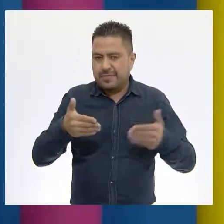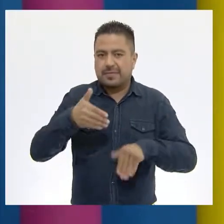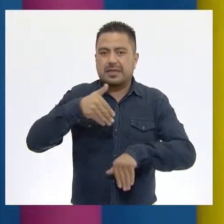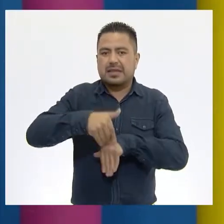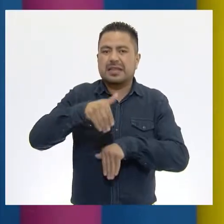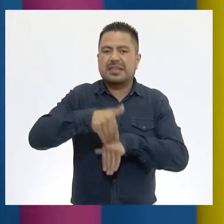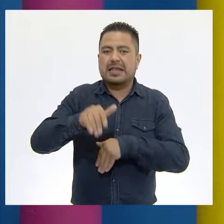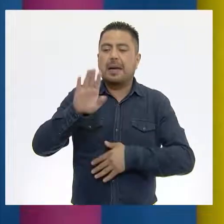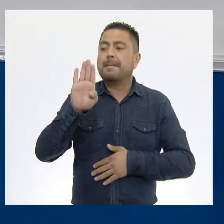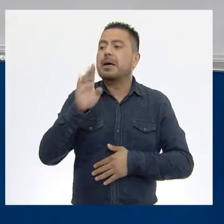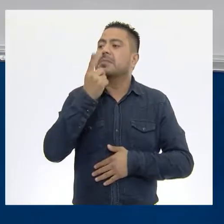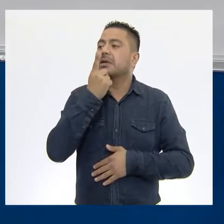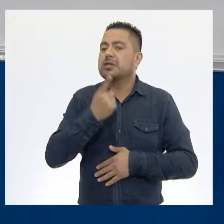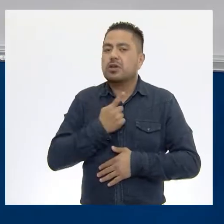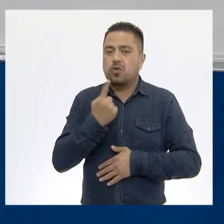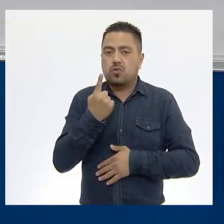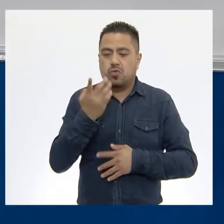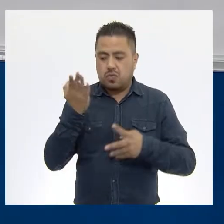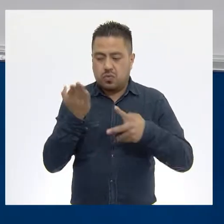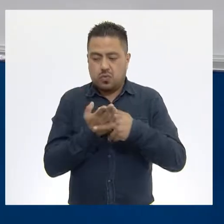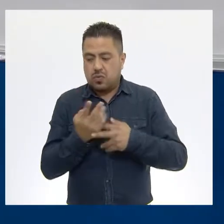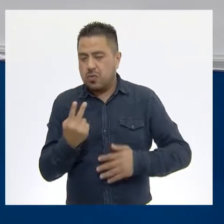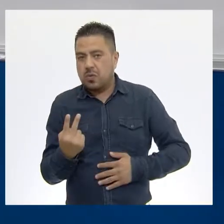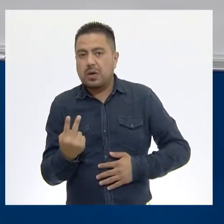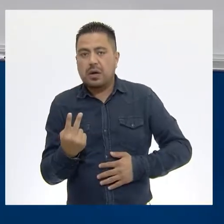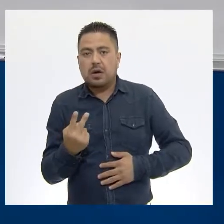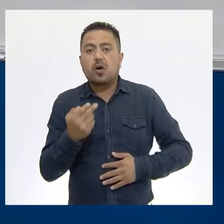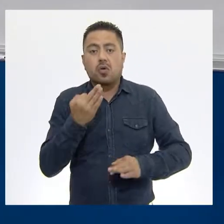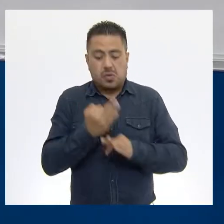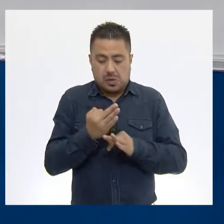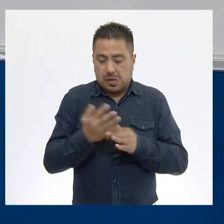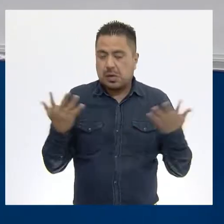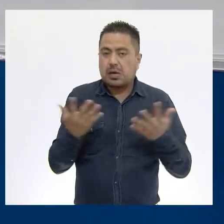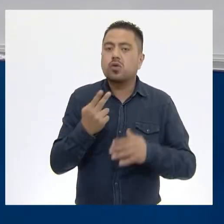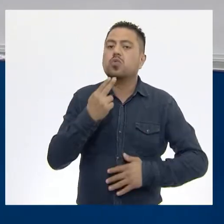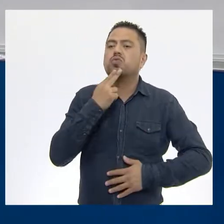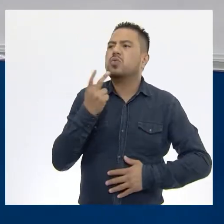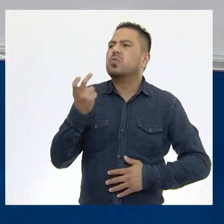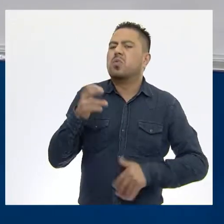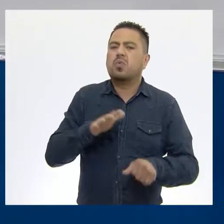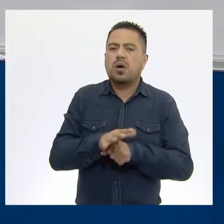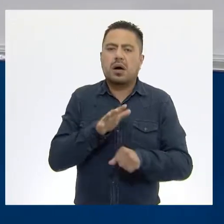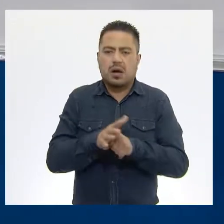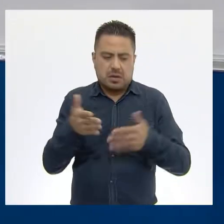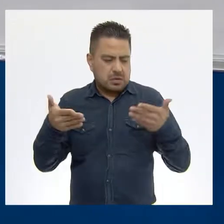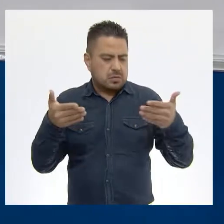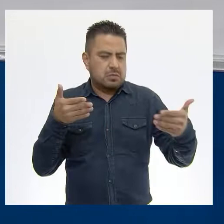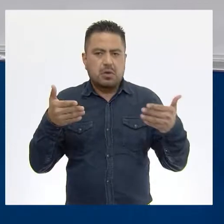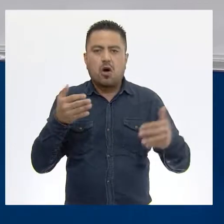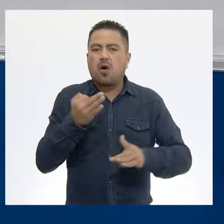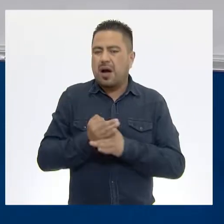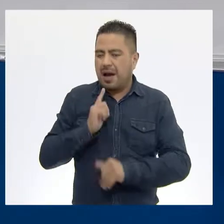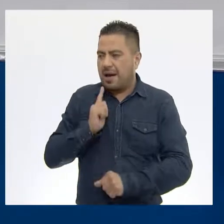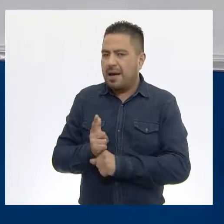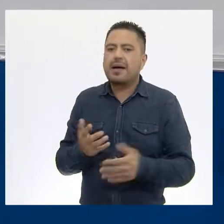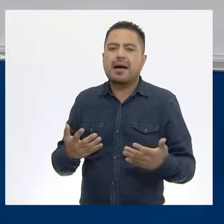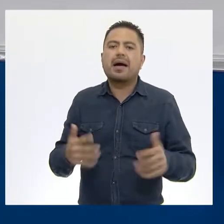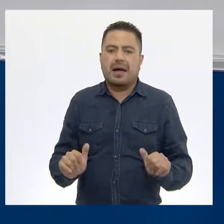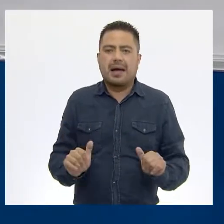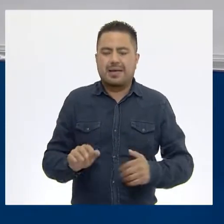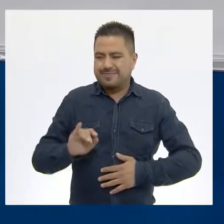inciso D nos dice 1/2. Sí. Vamos a tener que hacer aquí uso de las equivalencias, que también ya lo hemos visto.